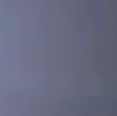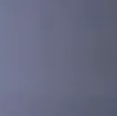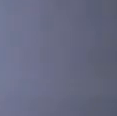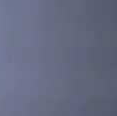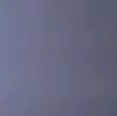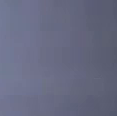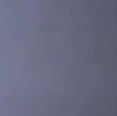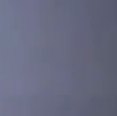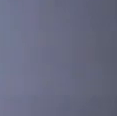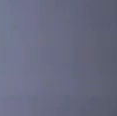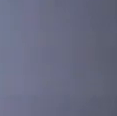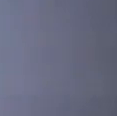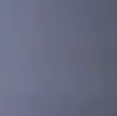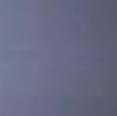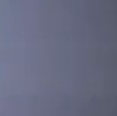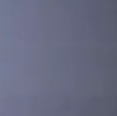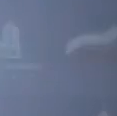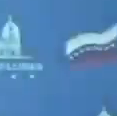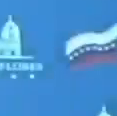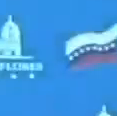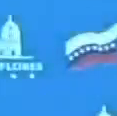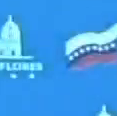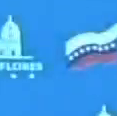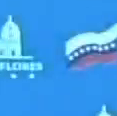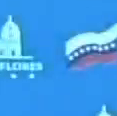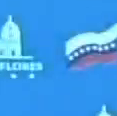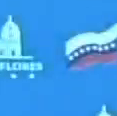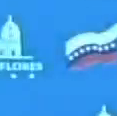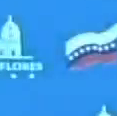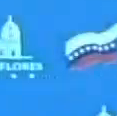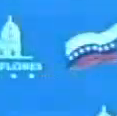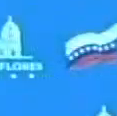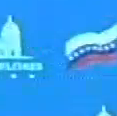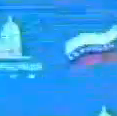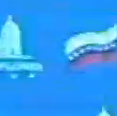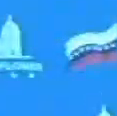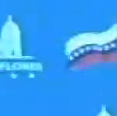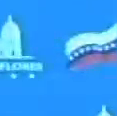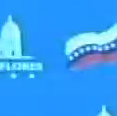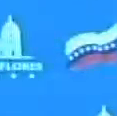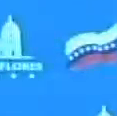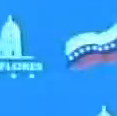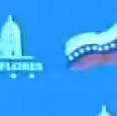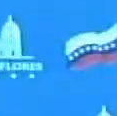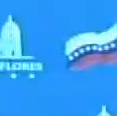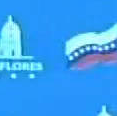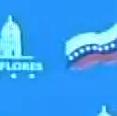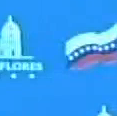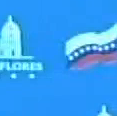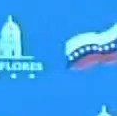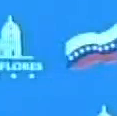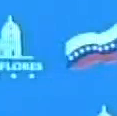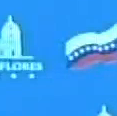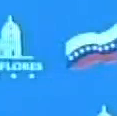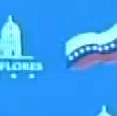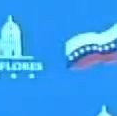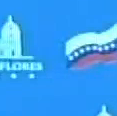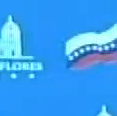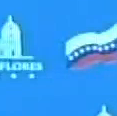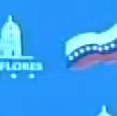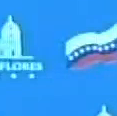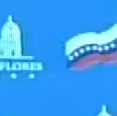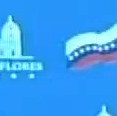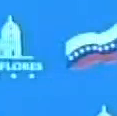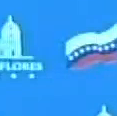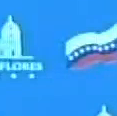República, doctora Delcy Rodríguez. Bueno, muy buenas tardes. Voy a retirarme la mascarilla, la tan